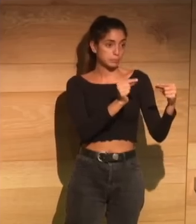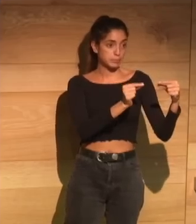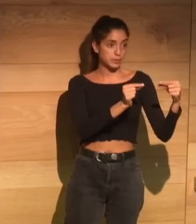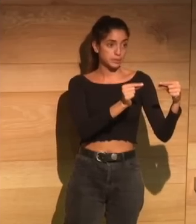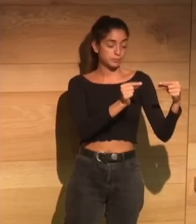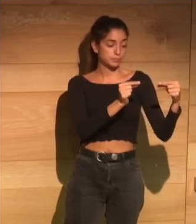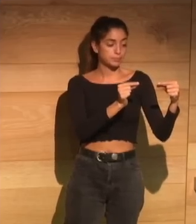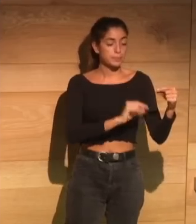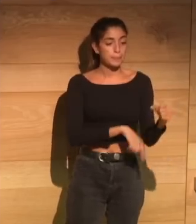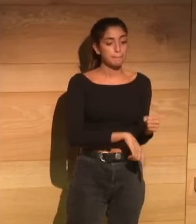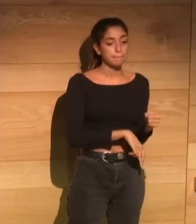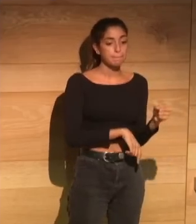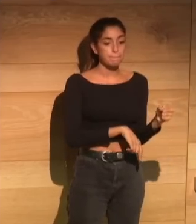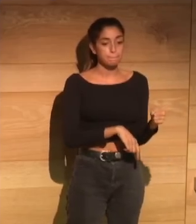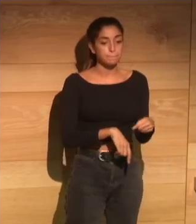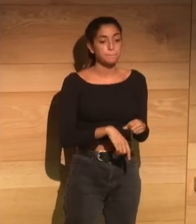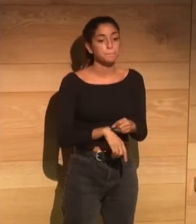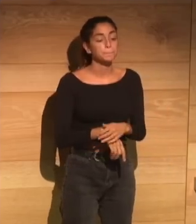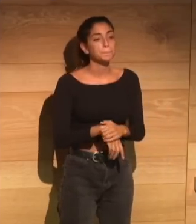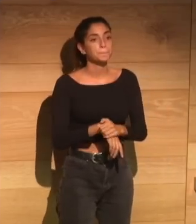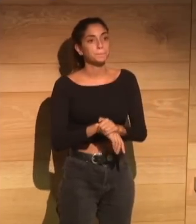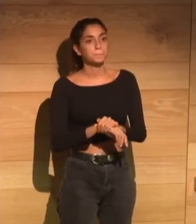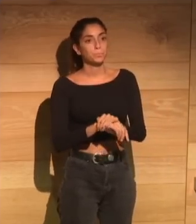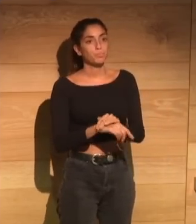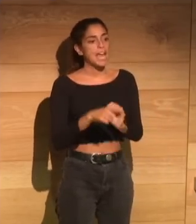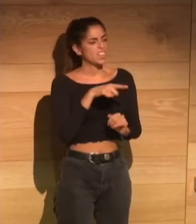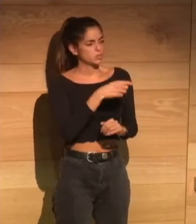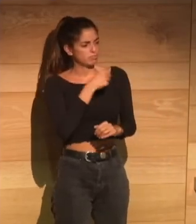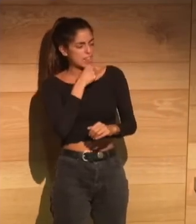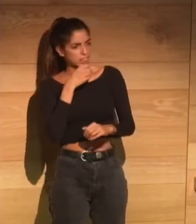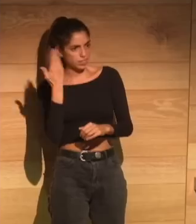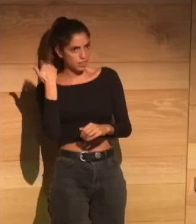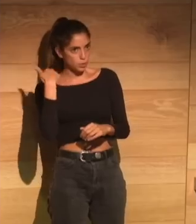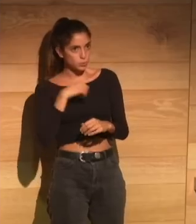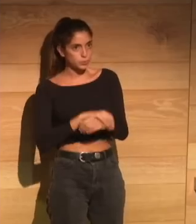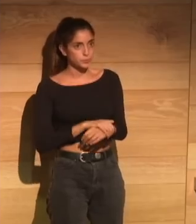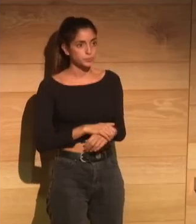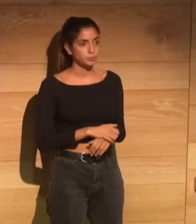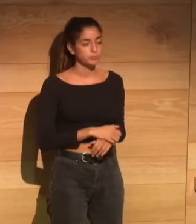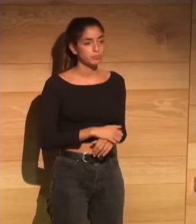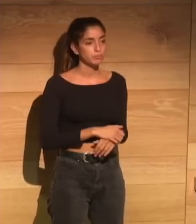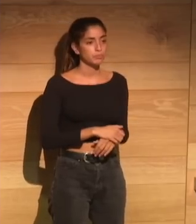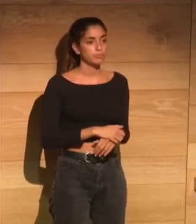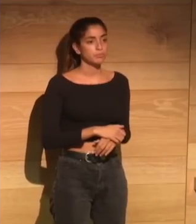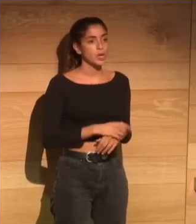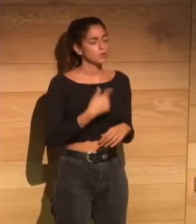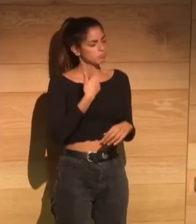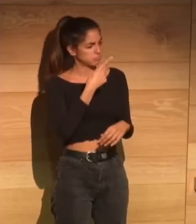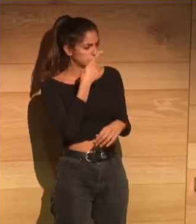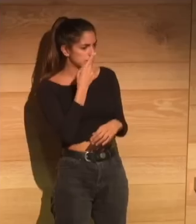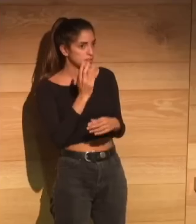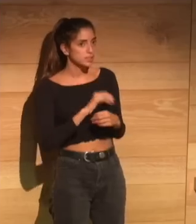uno chiquitito. A priori, ¿cómo dices, lo pediste en la tienda? No, es de una antigüedad. O sea, es una. Ah, claro. Quiero decir que es. Perdón. No, para nada. Estaba interesadísimo,